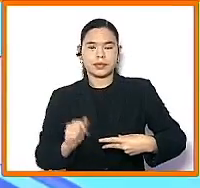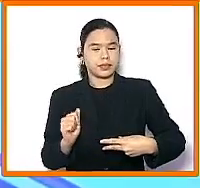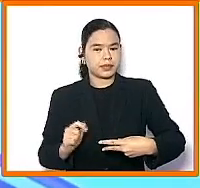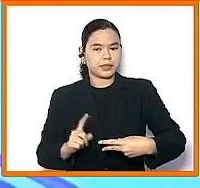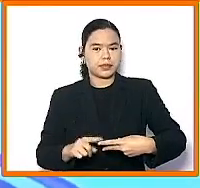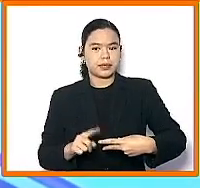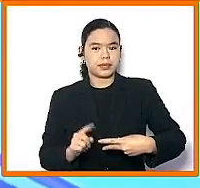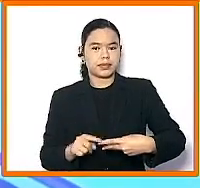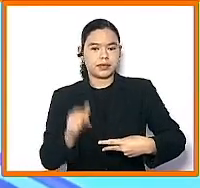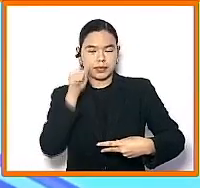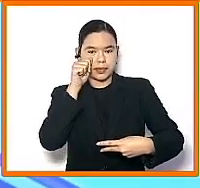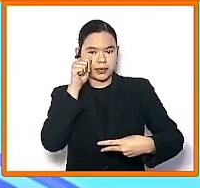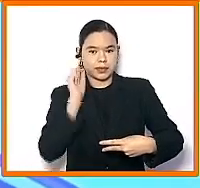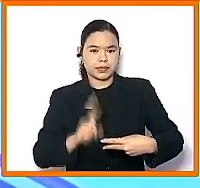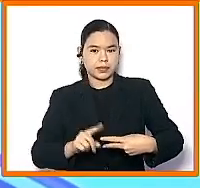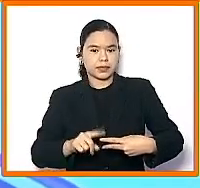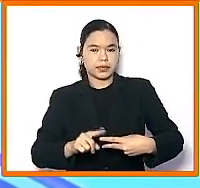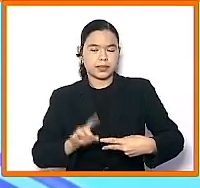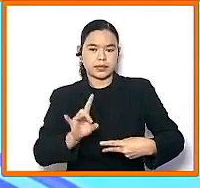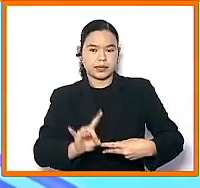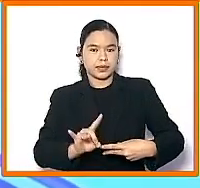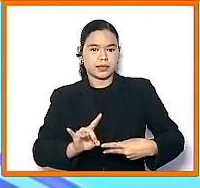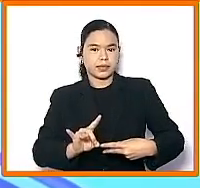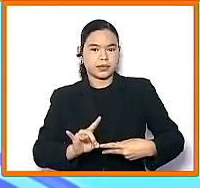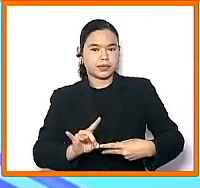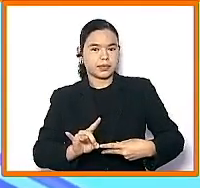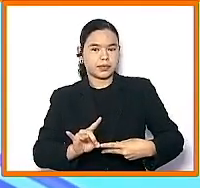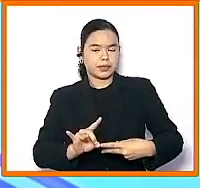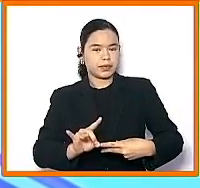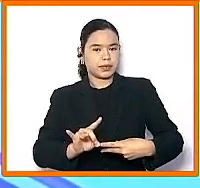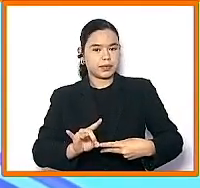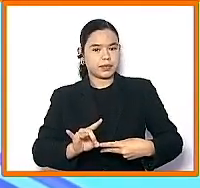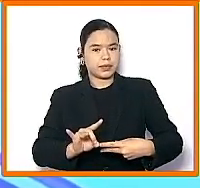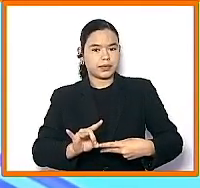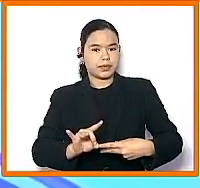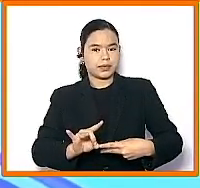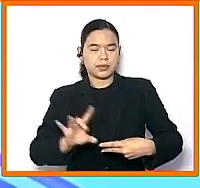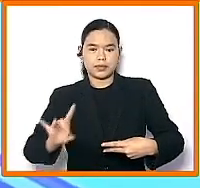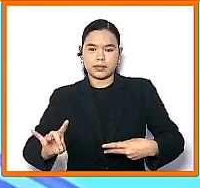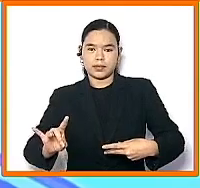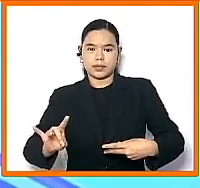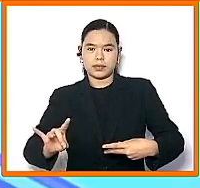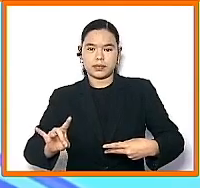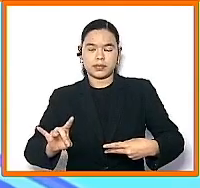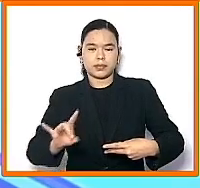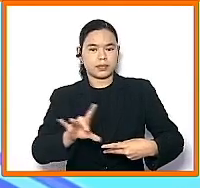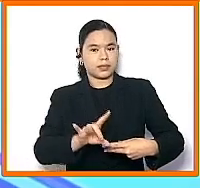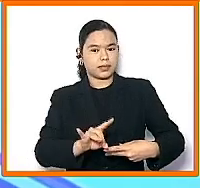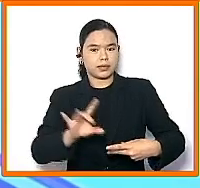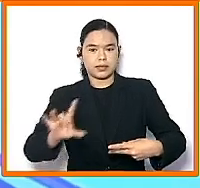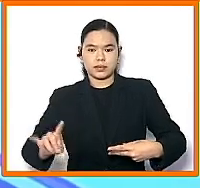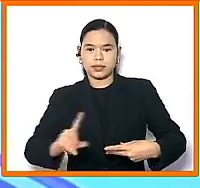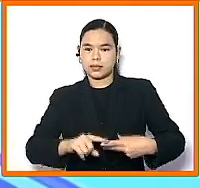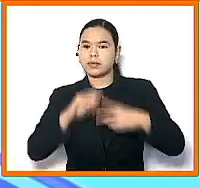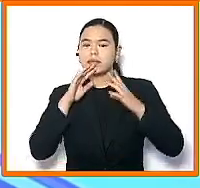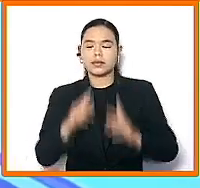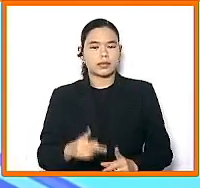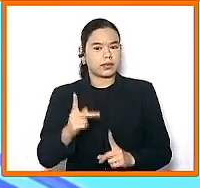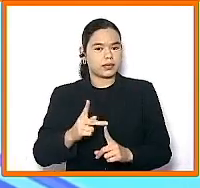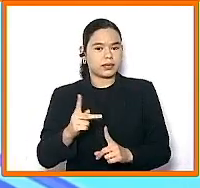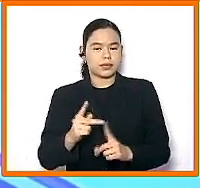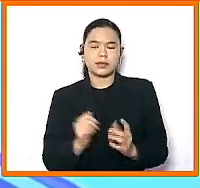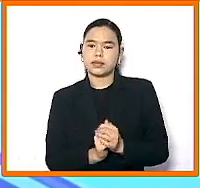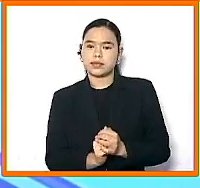dígito. Atentos porque este es el 8. Segundo dígito, 8. Primer número favorecido, 88, con